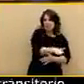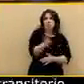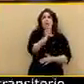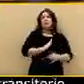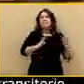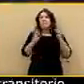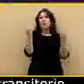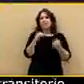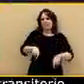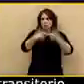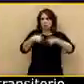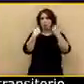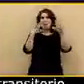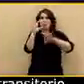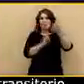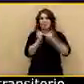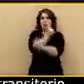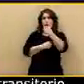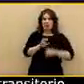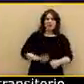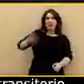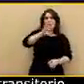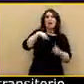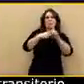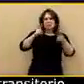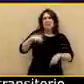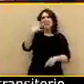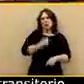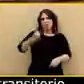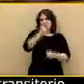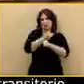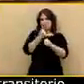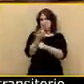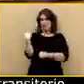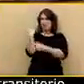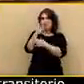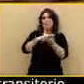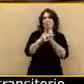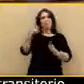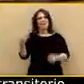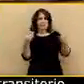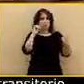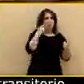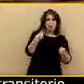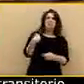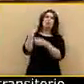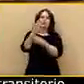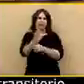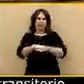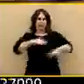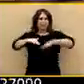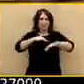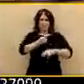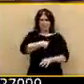de un 10% de la economía nacional y de 5 millones de empleos. Ayer presentamos ese plan B que usted no encuentra, para reactivar España con más